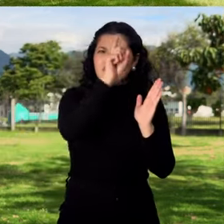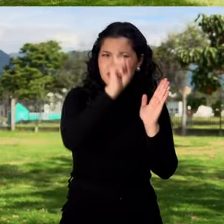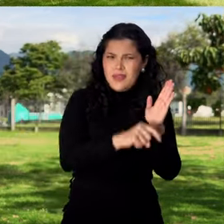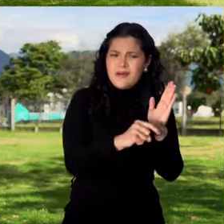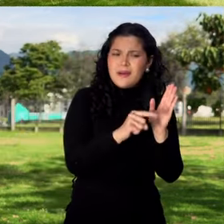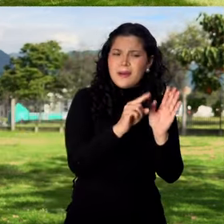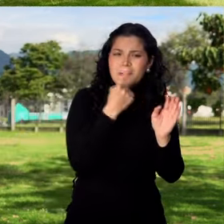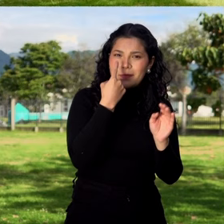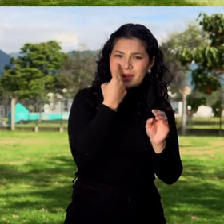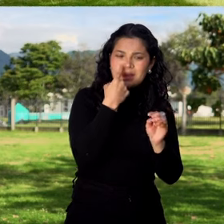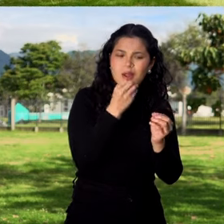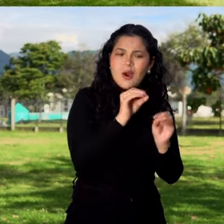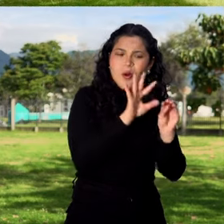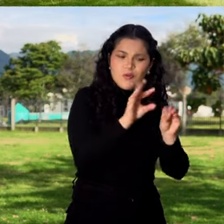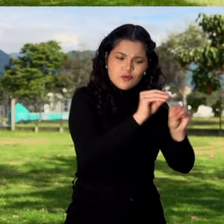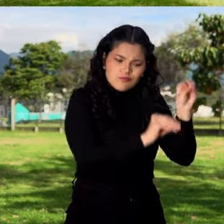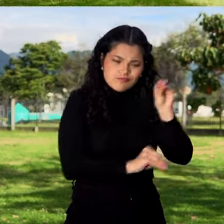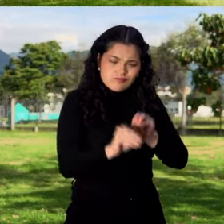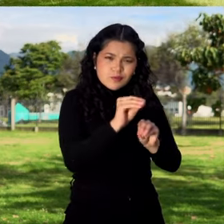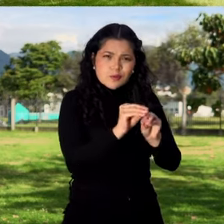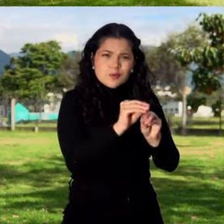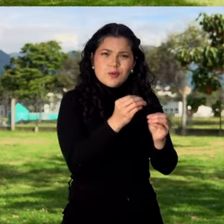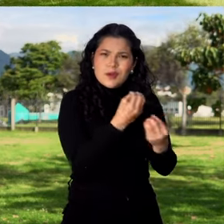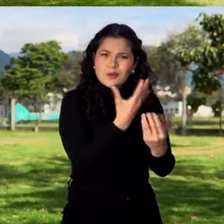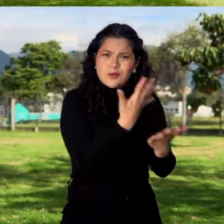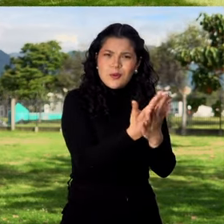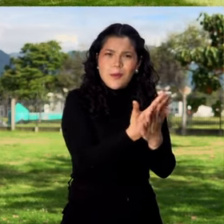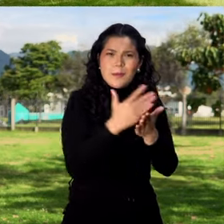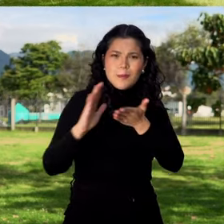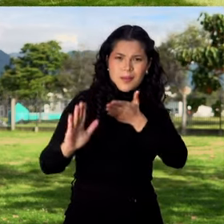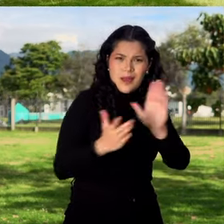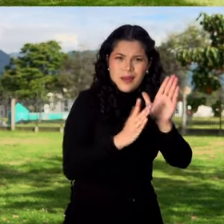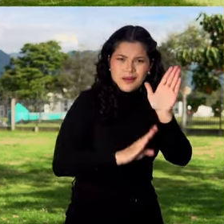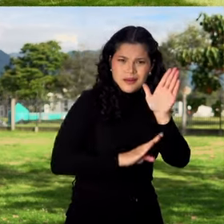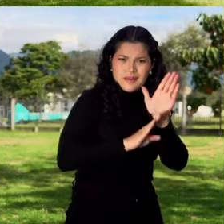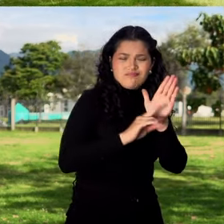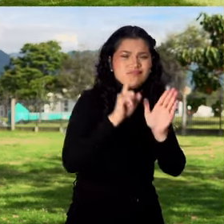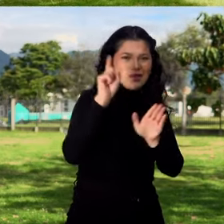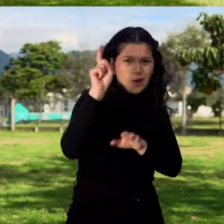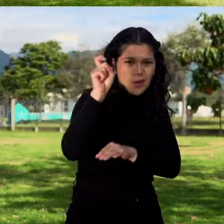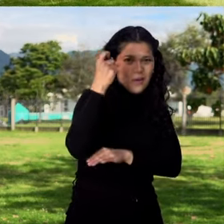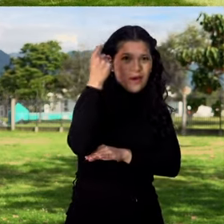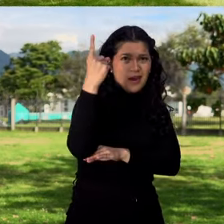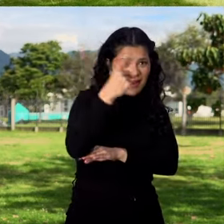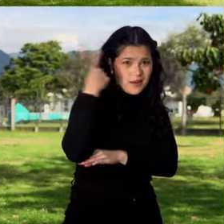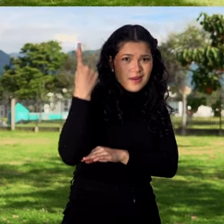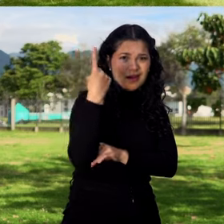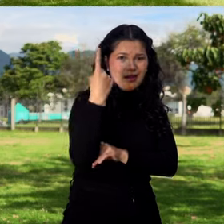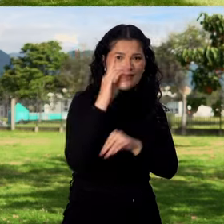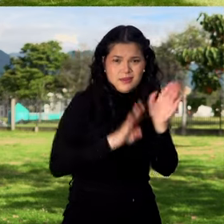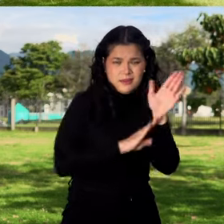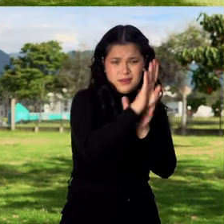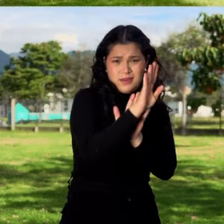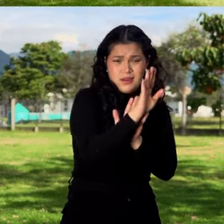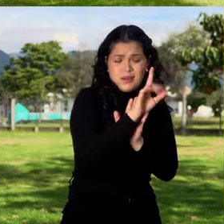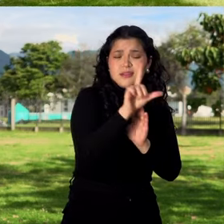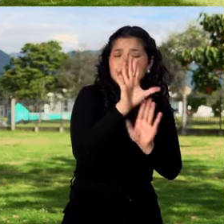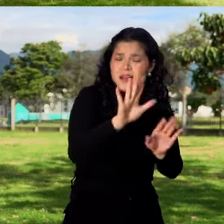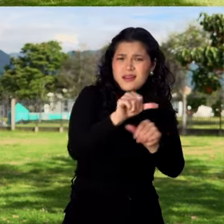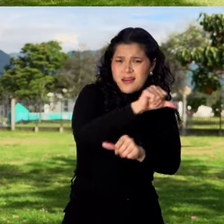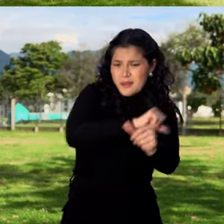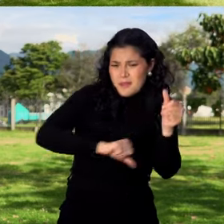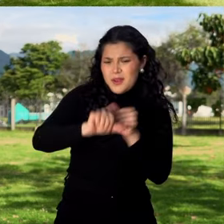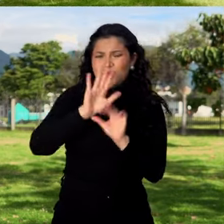en la estructuración del plan global de desarrollo sin que con ello se sustituta los claustros